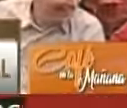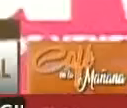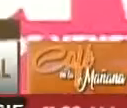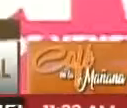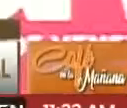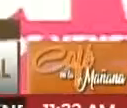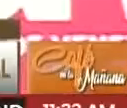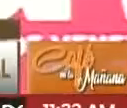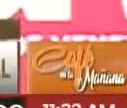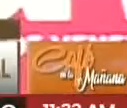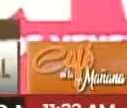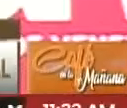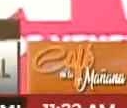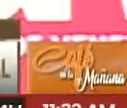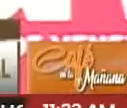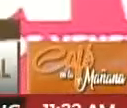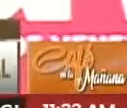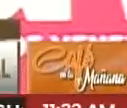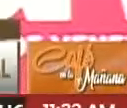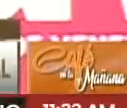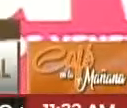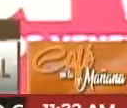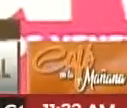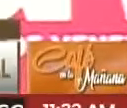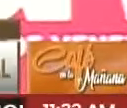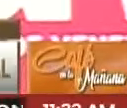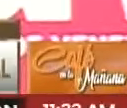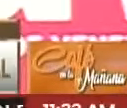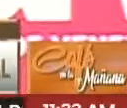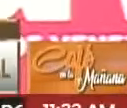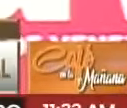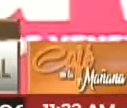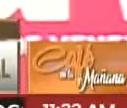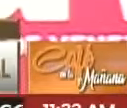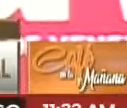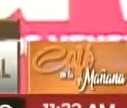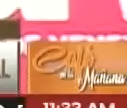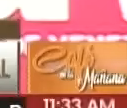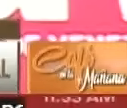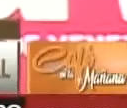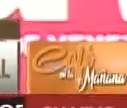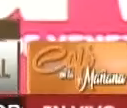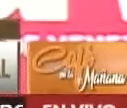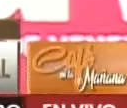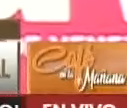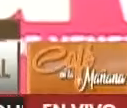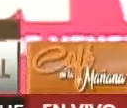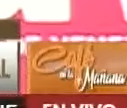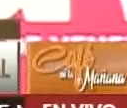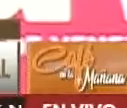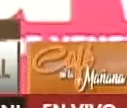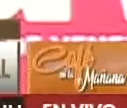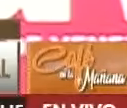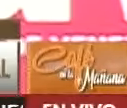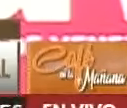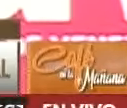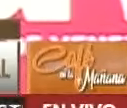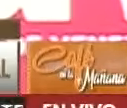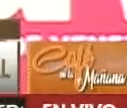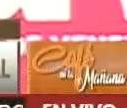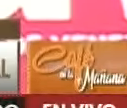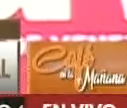Esa tarea tiene un fin fundamental, que es la victoria, la gran victoria del 28 de